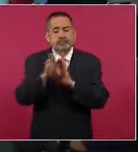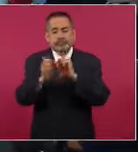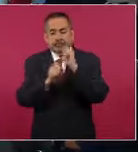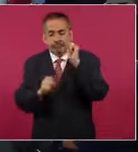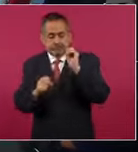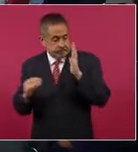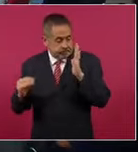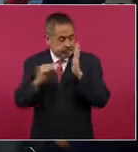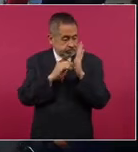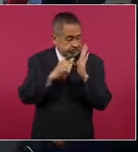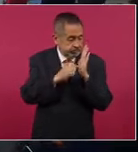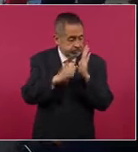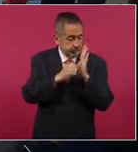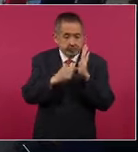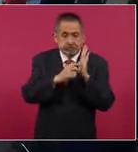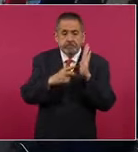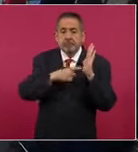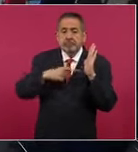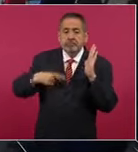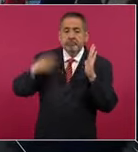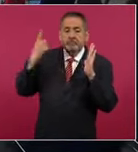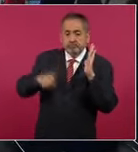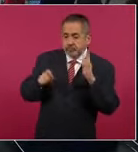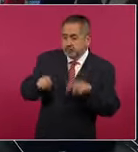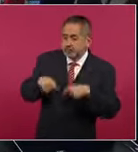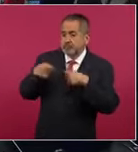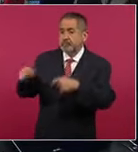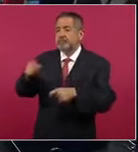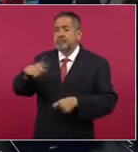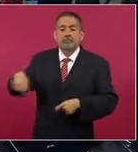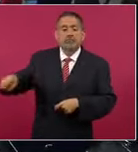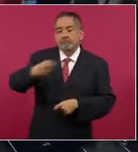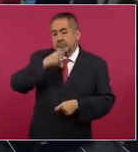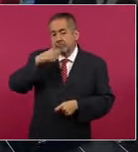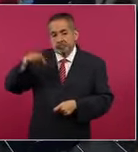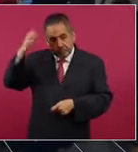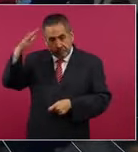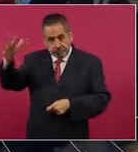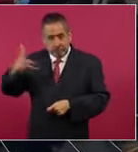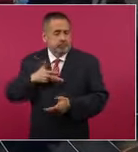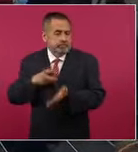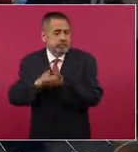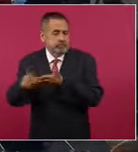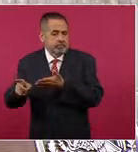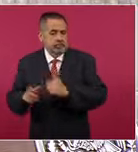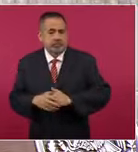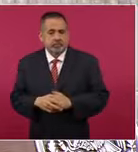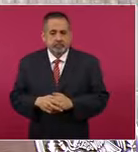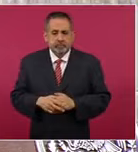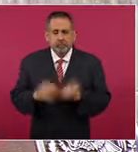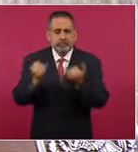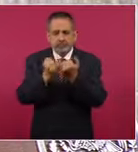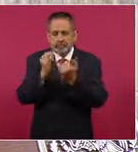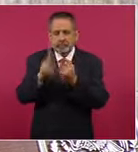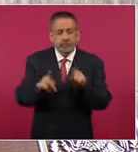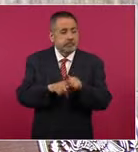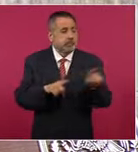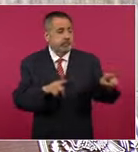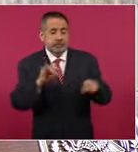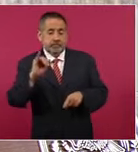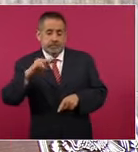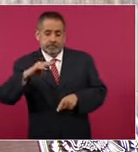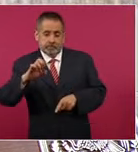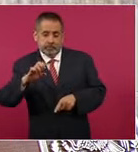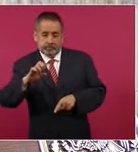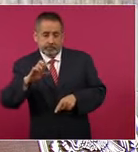Constitución. Son derechos constitucionales. Así como dicen, el INE no se toca,